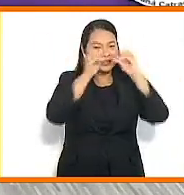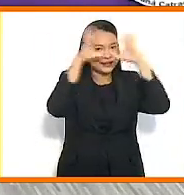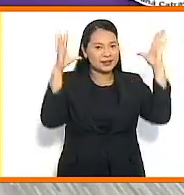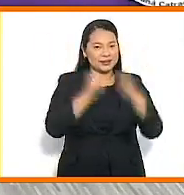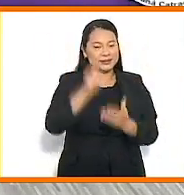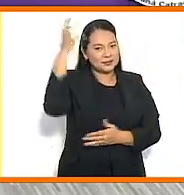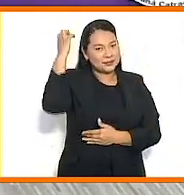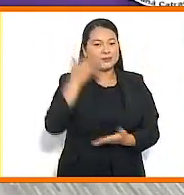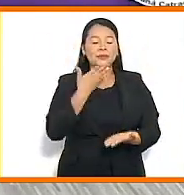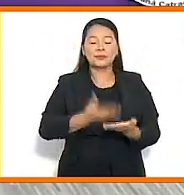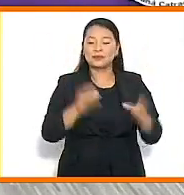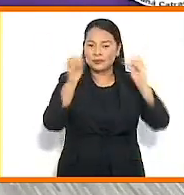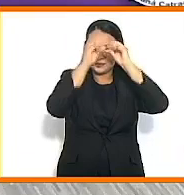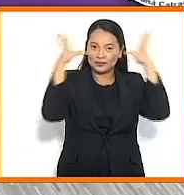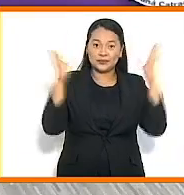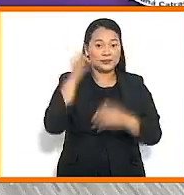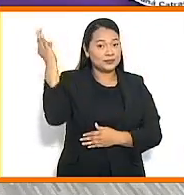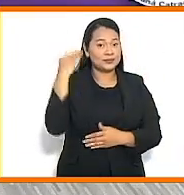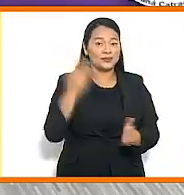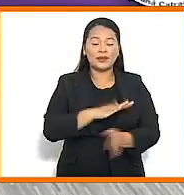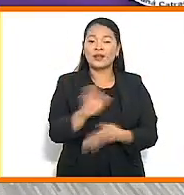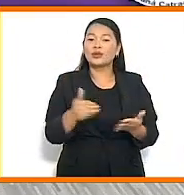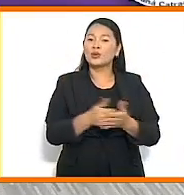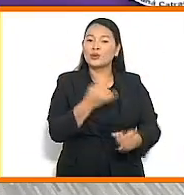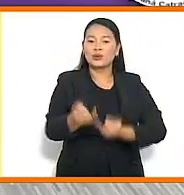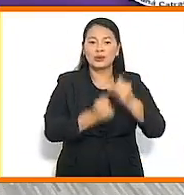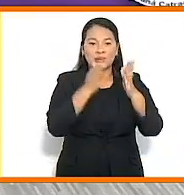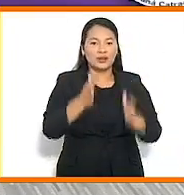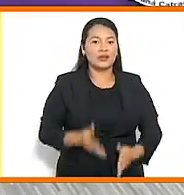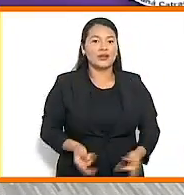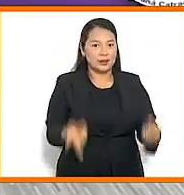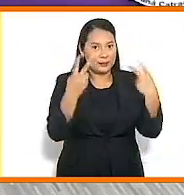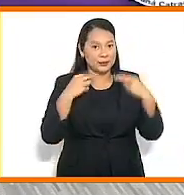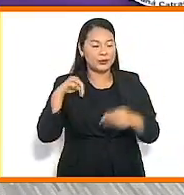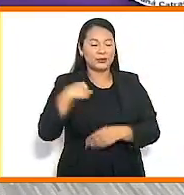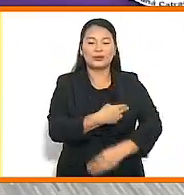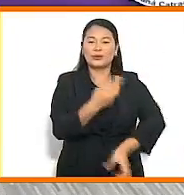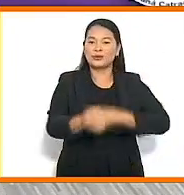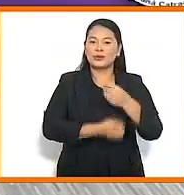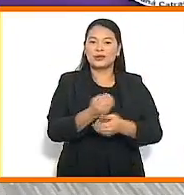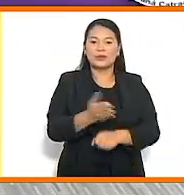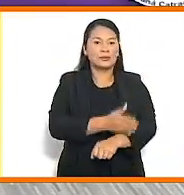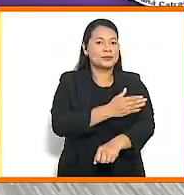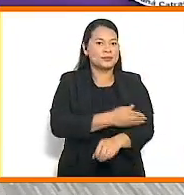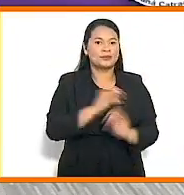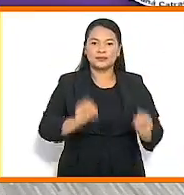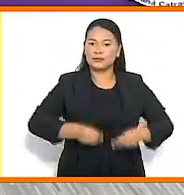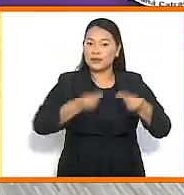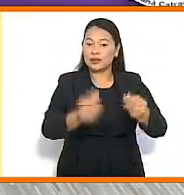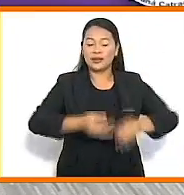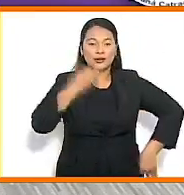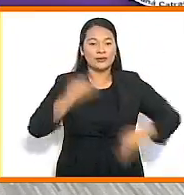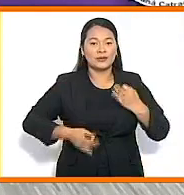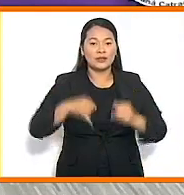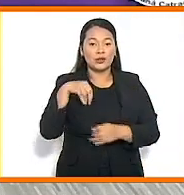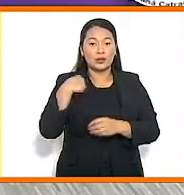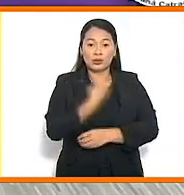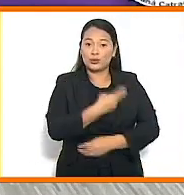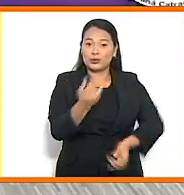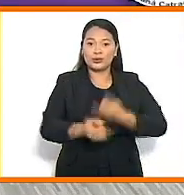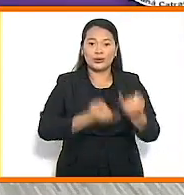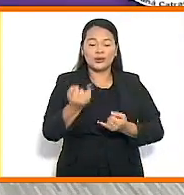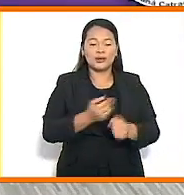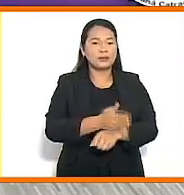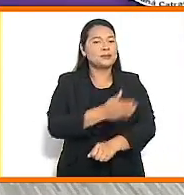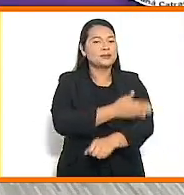días, Francini. Buenos días a todos nuestros jugadores que están sintonizando nuestro sorteo. Antes de llevarle la alegría de nuestro juego, le damos la cordial bienvenida a